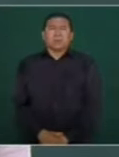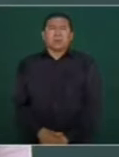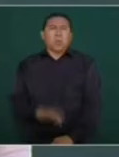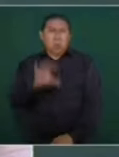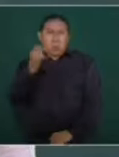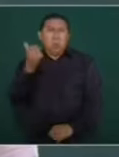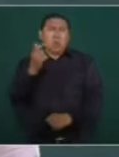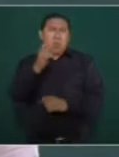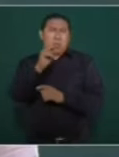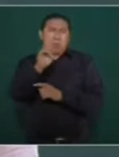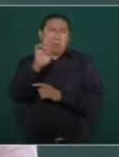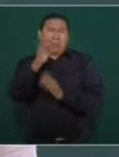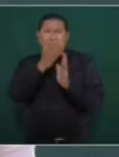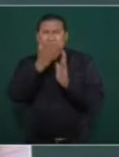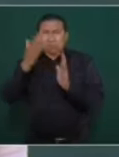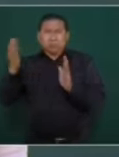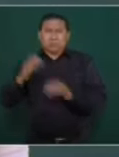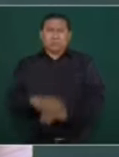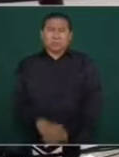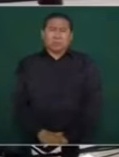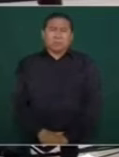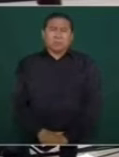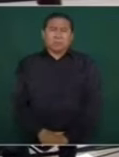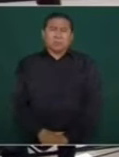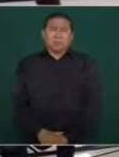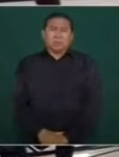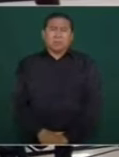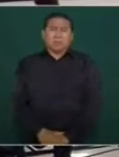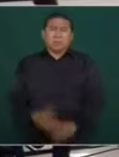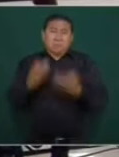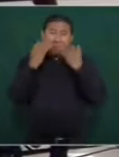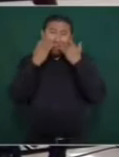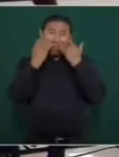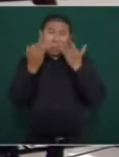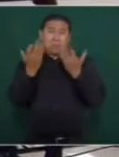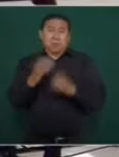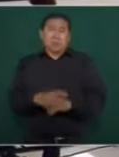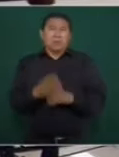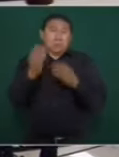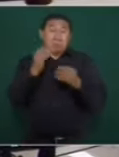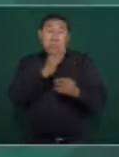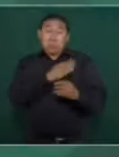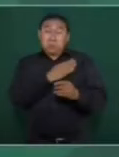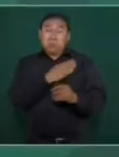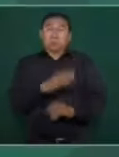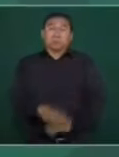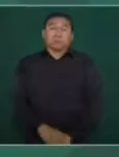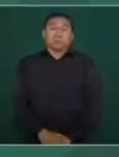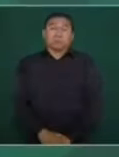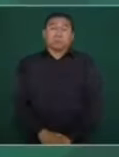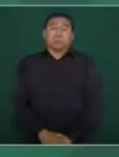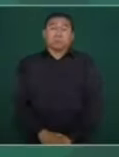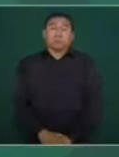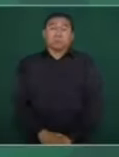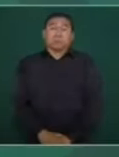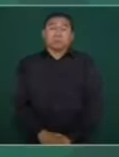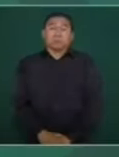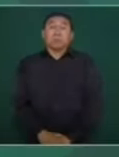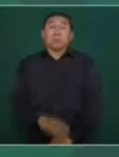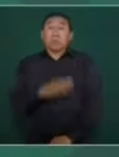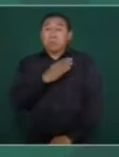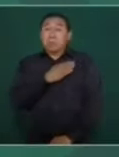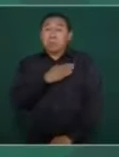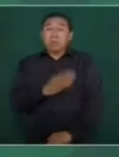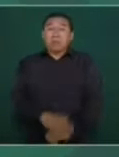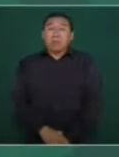progresista, pues veo que hay también, son muy buenos, mucho muy buenos,